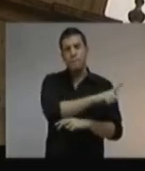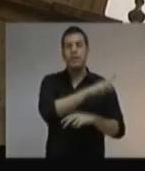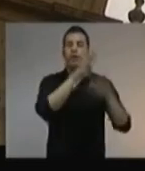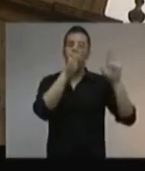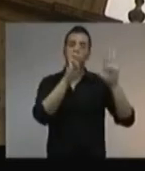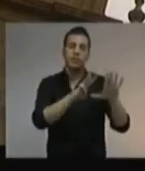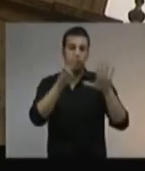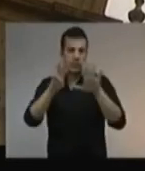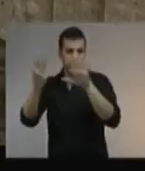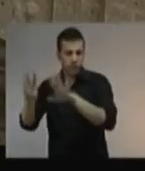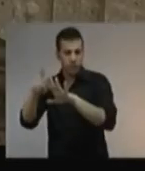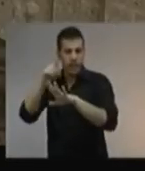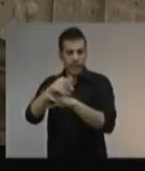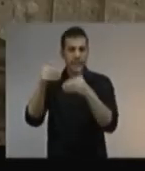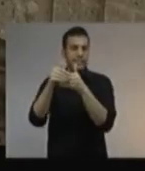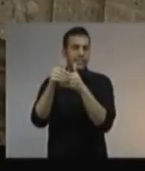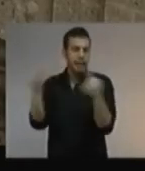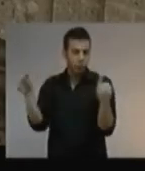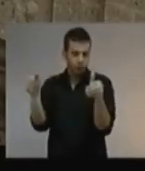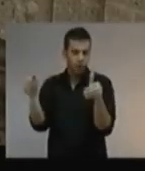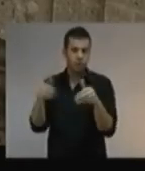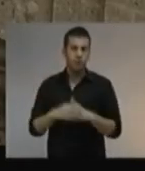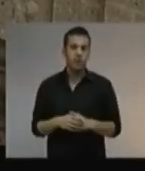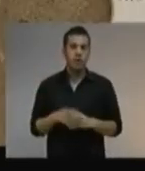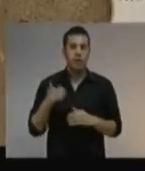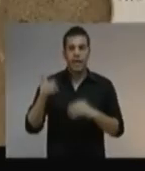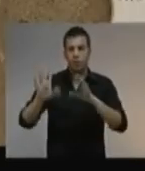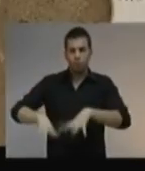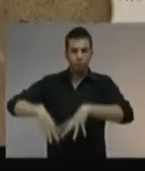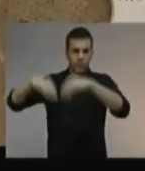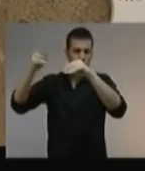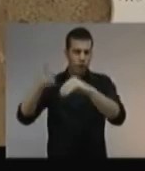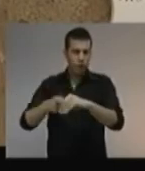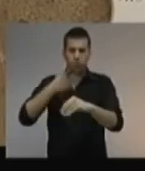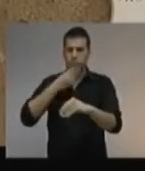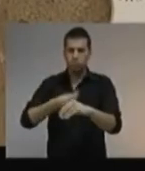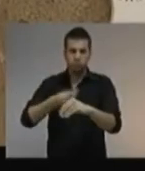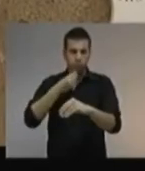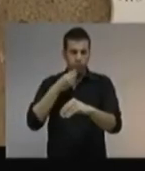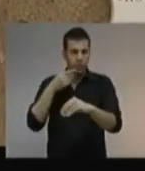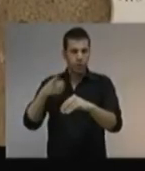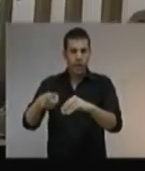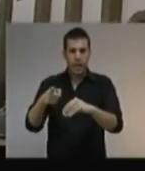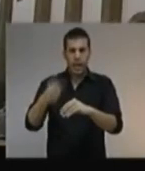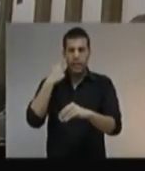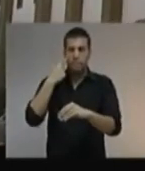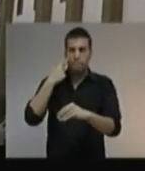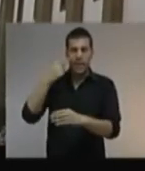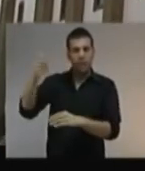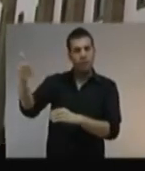1888 se inauguró solemnemente. Es un templo majestuoso, basta ver el contorno del exterior,